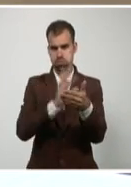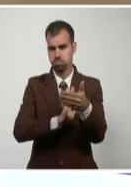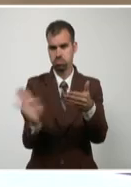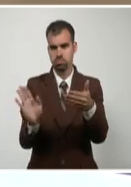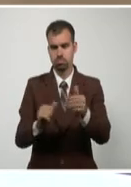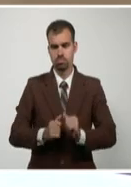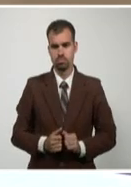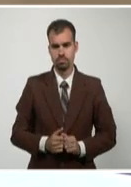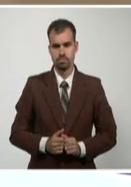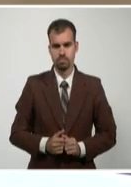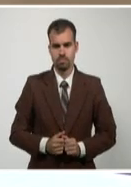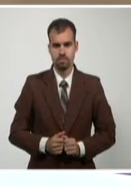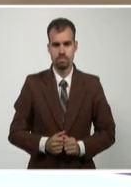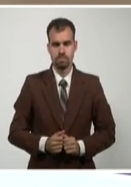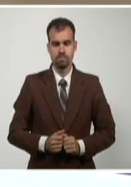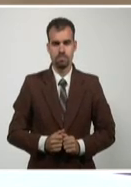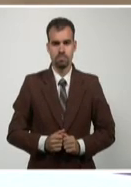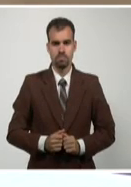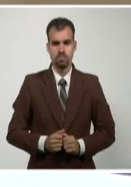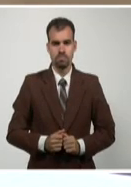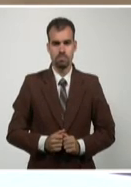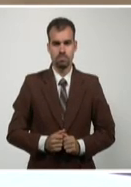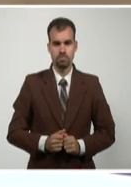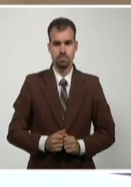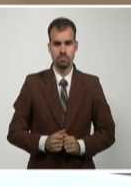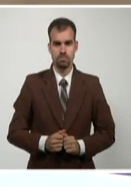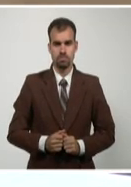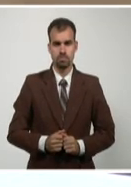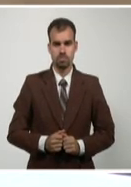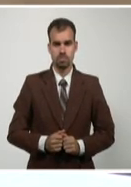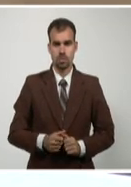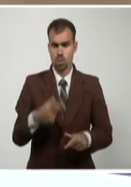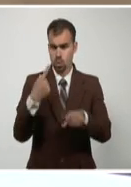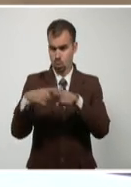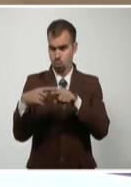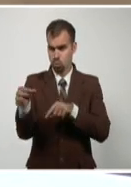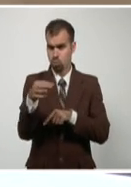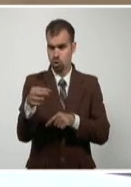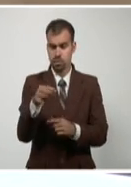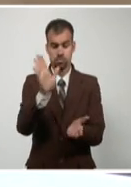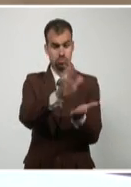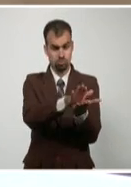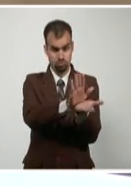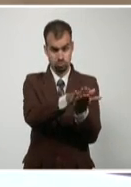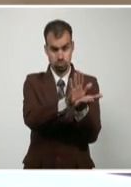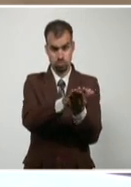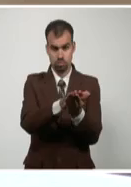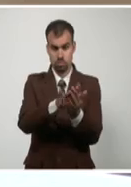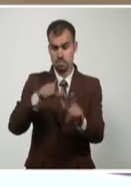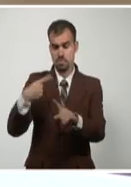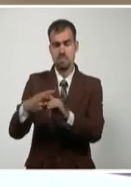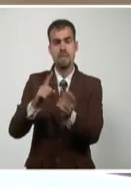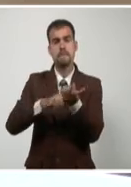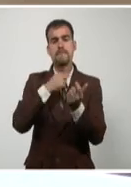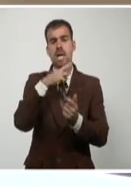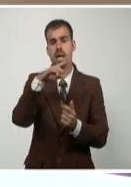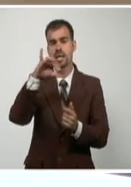y mantener a Perico y a Ciénaga de Zapata en esta etapa de transmisión